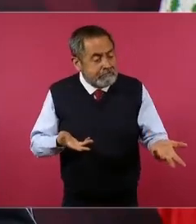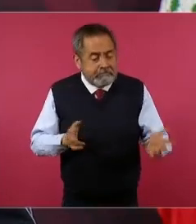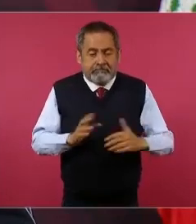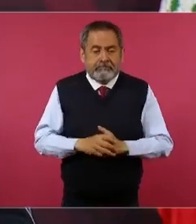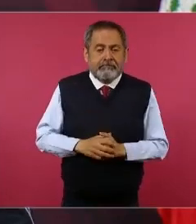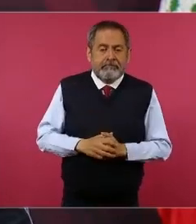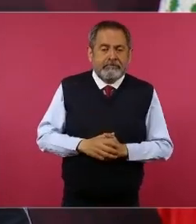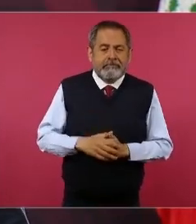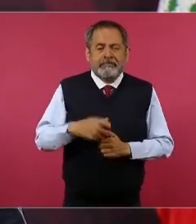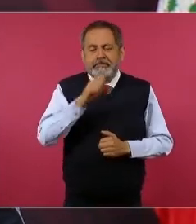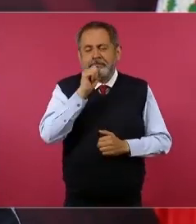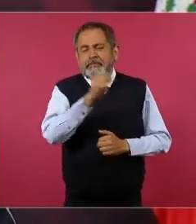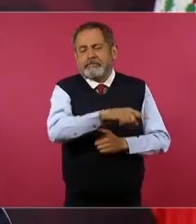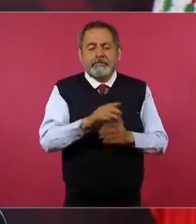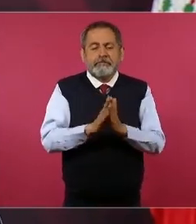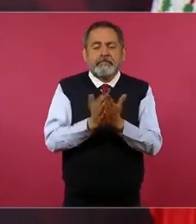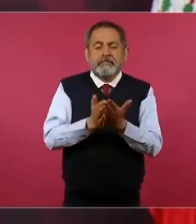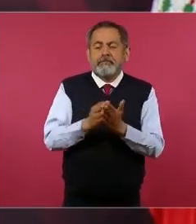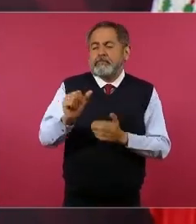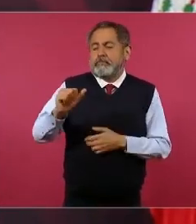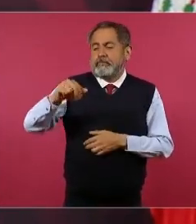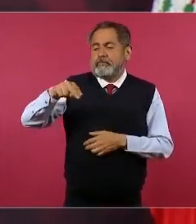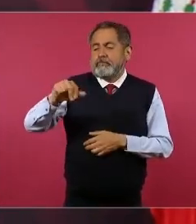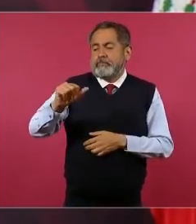El libro de Anabel Hernández,